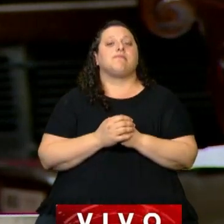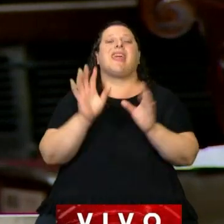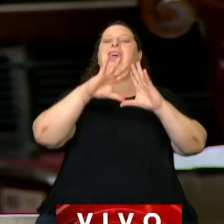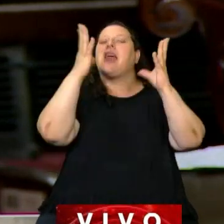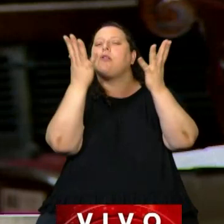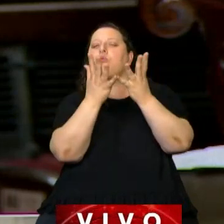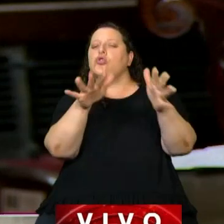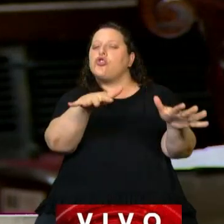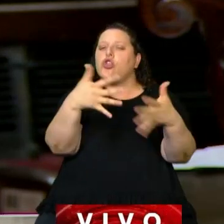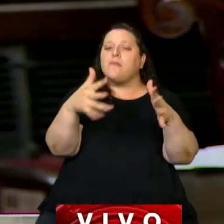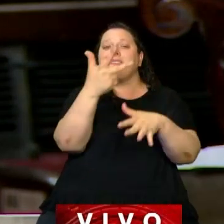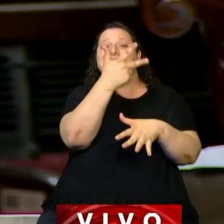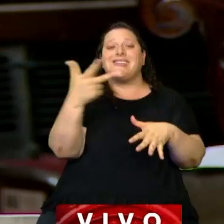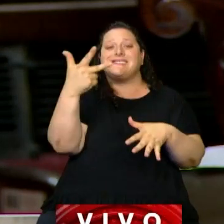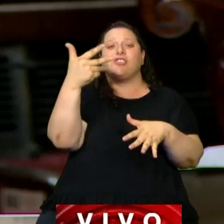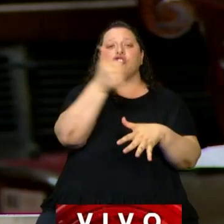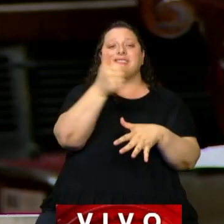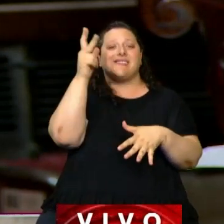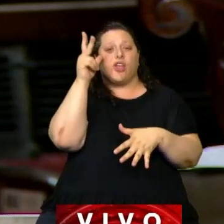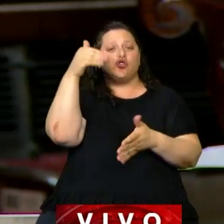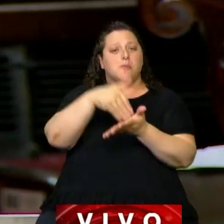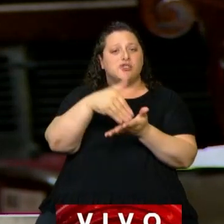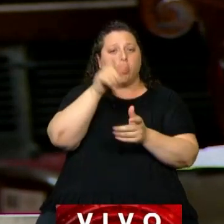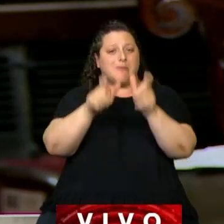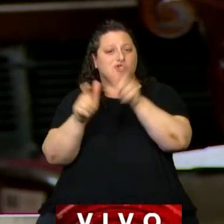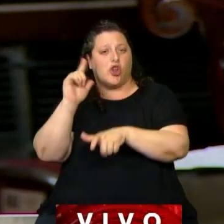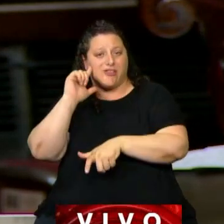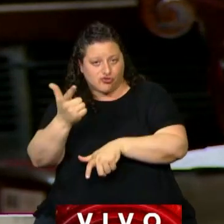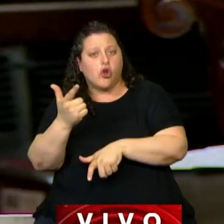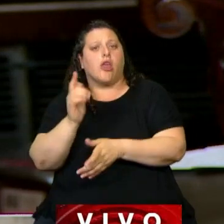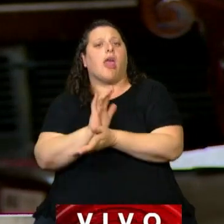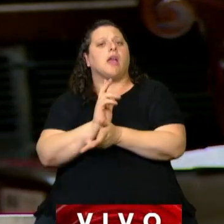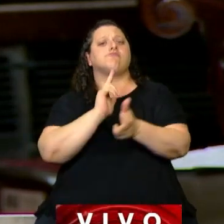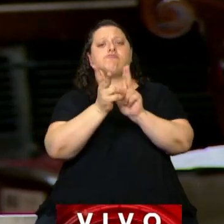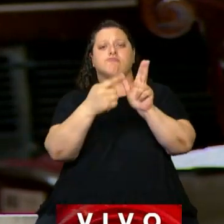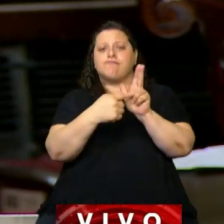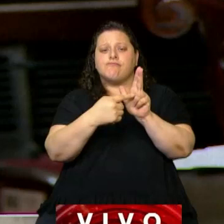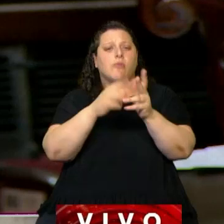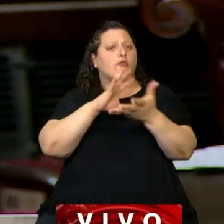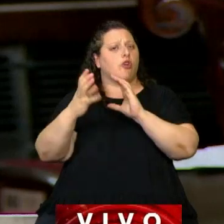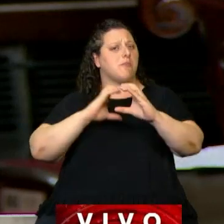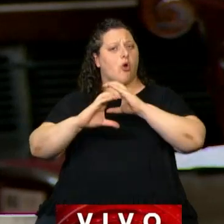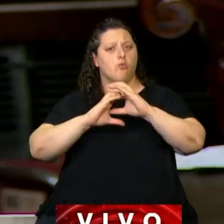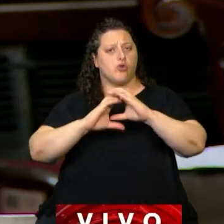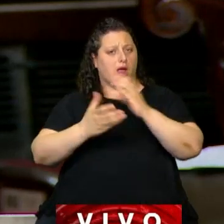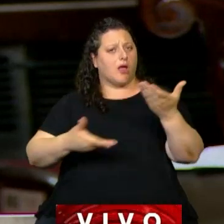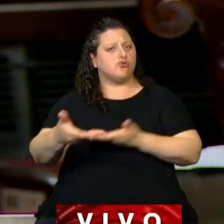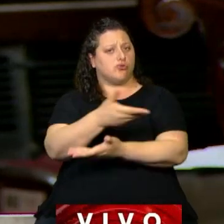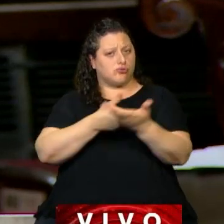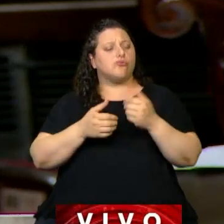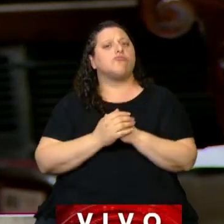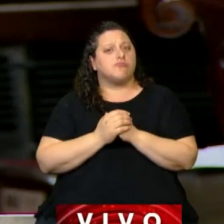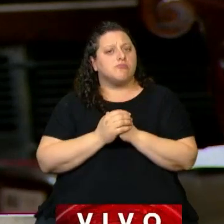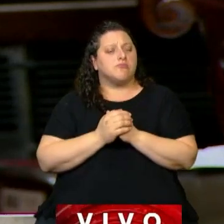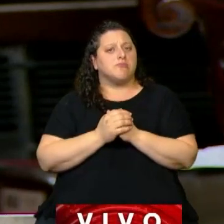calculan 368 millones de personas sordas que usan la lengua de señas como medio de comunicación.